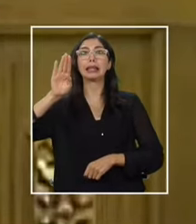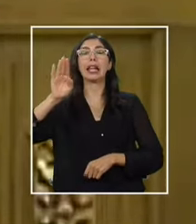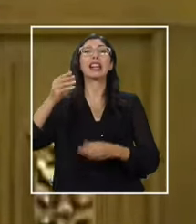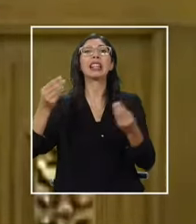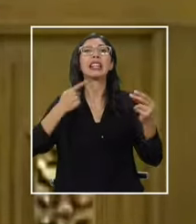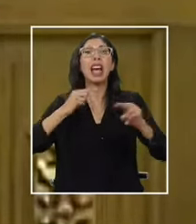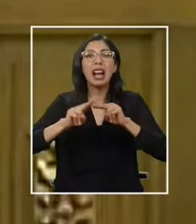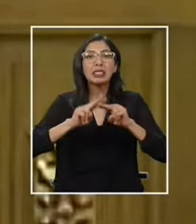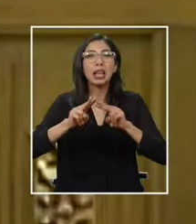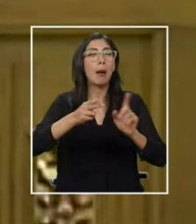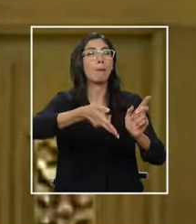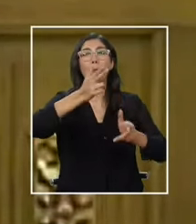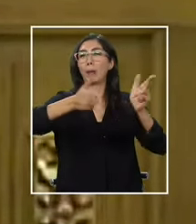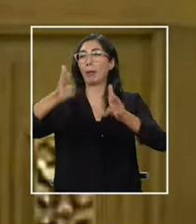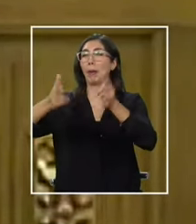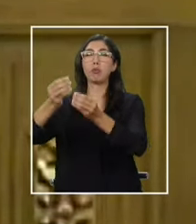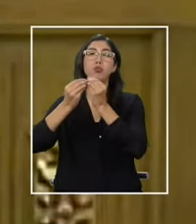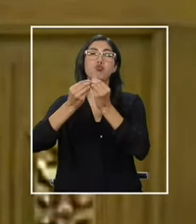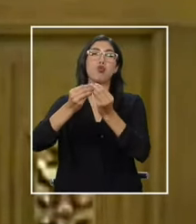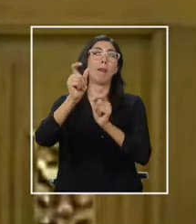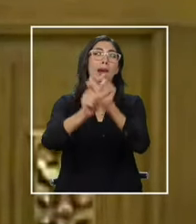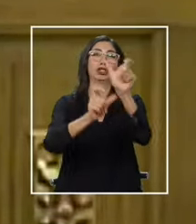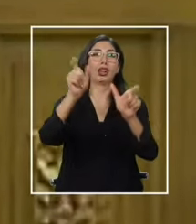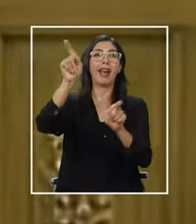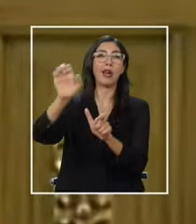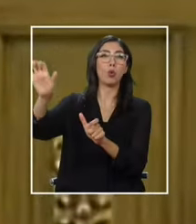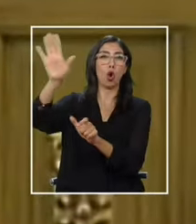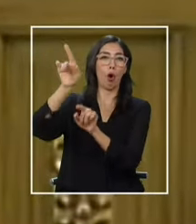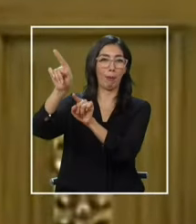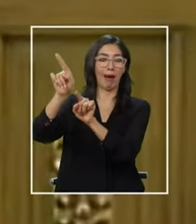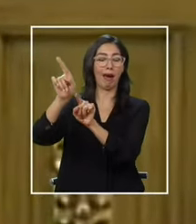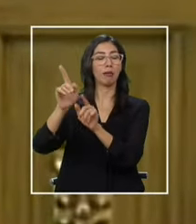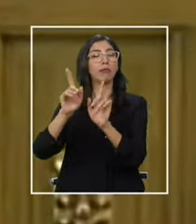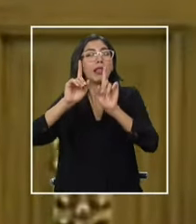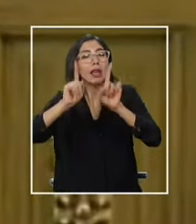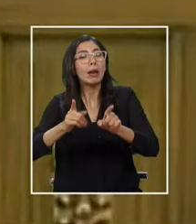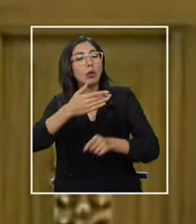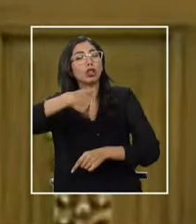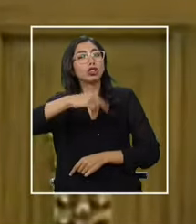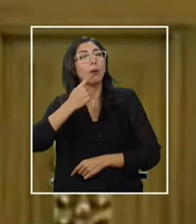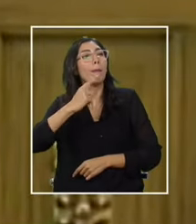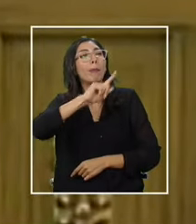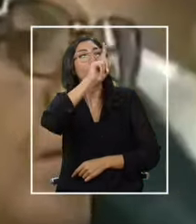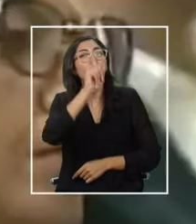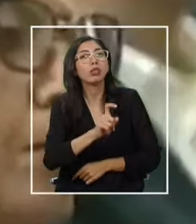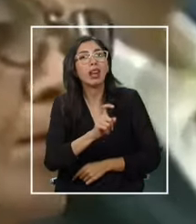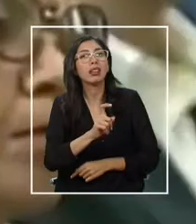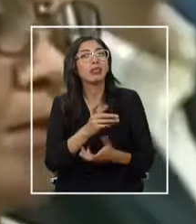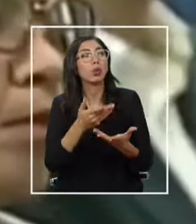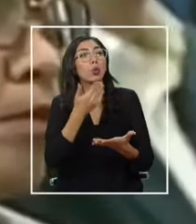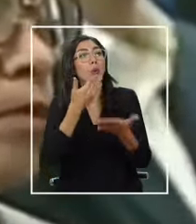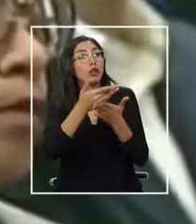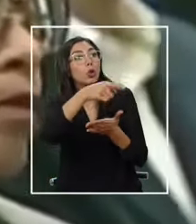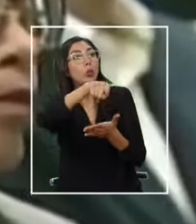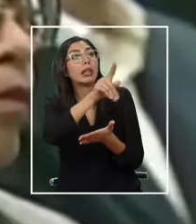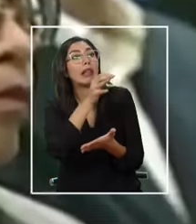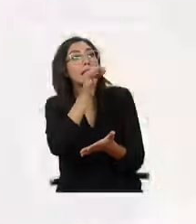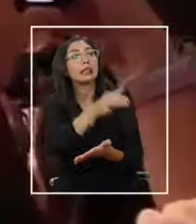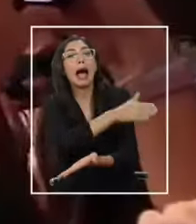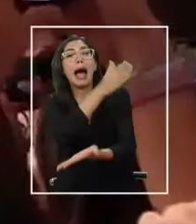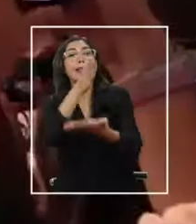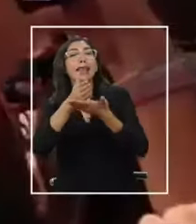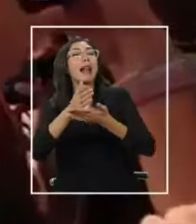a millones de hombres y mujeres en el continente europeo. Debemos preguntarnos a qué se refieren cuando hablan hasta el